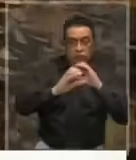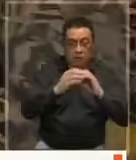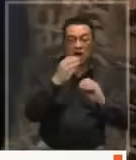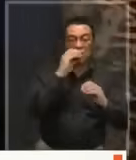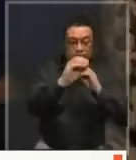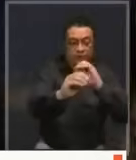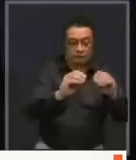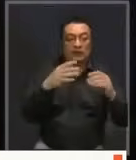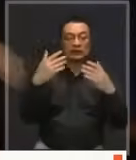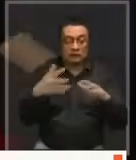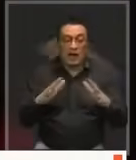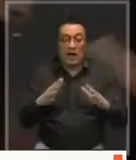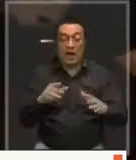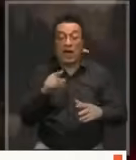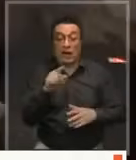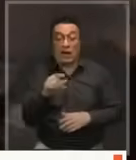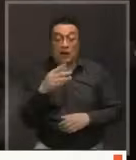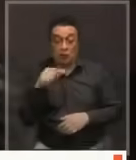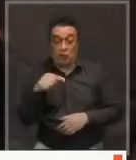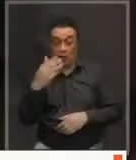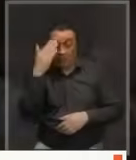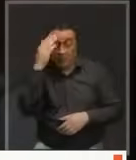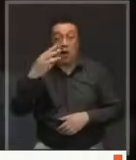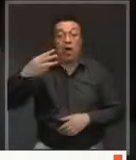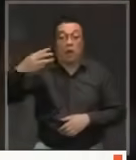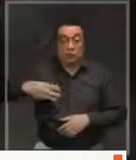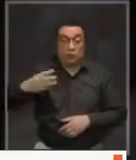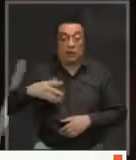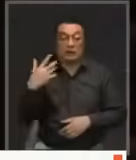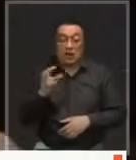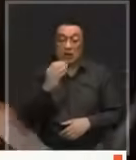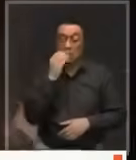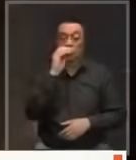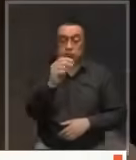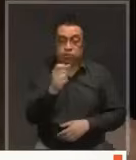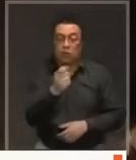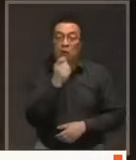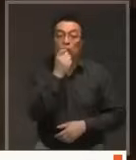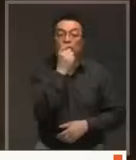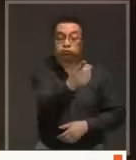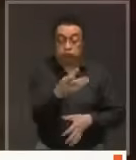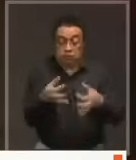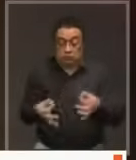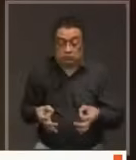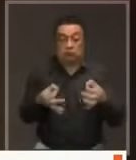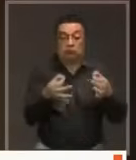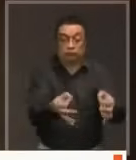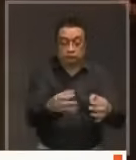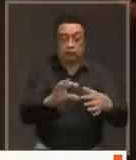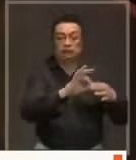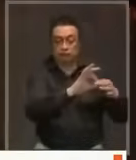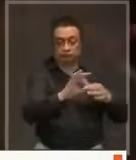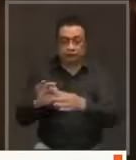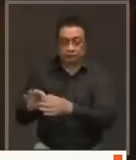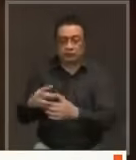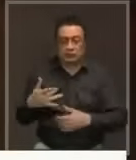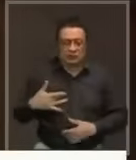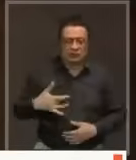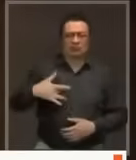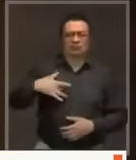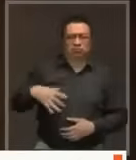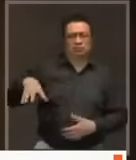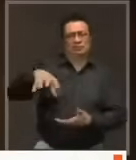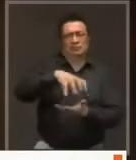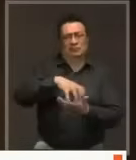como ya lo hemos comentado durante esta jornada, el municipio ya anunció una querella criminal por este hecho que ha conmocionado a los vecinos de